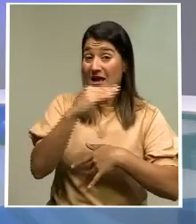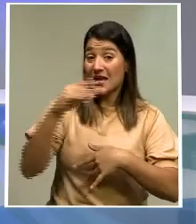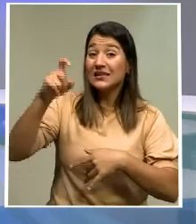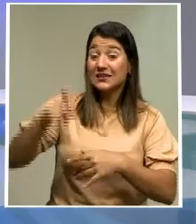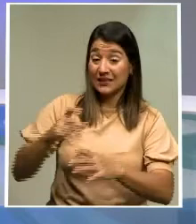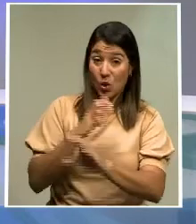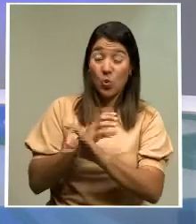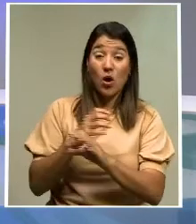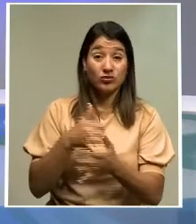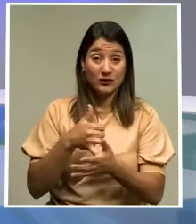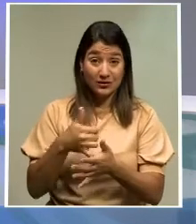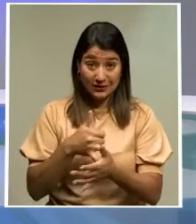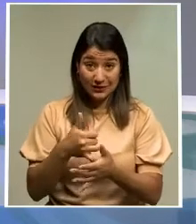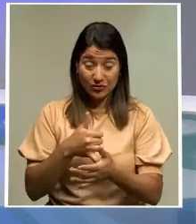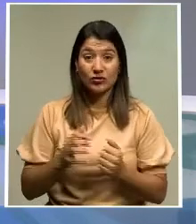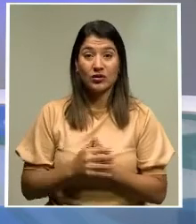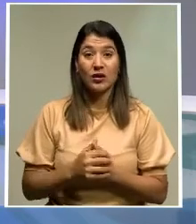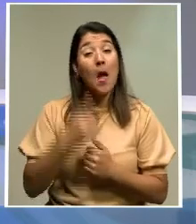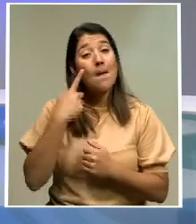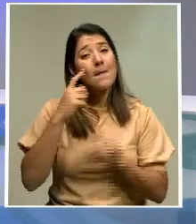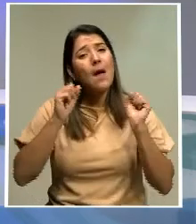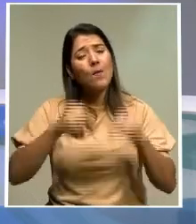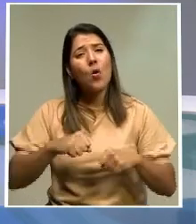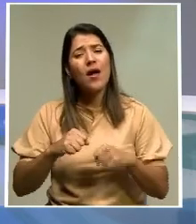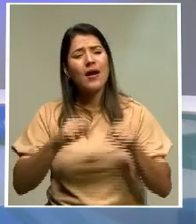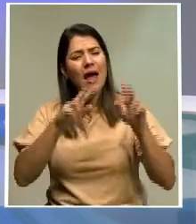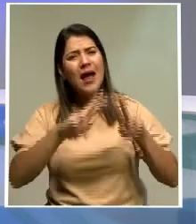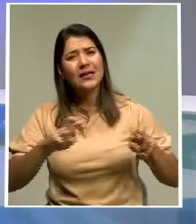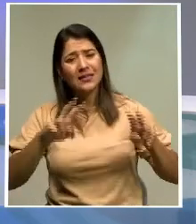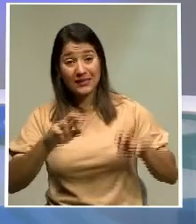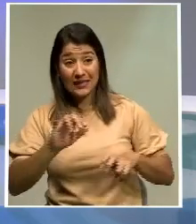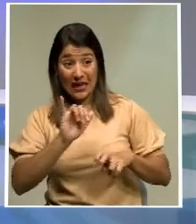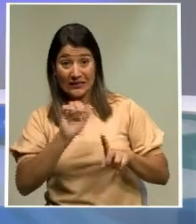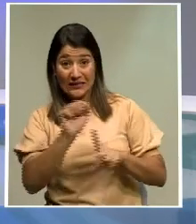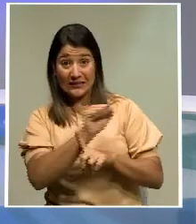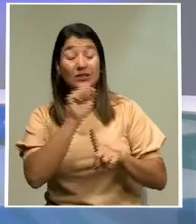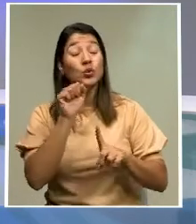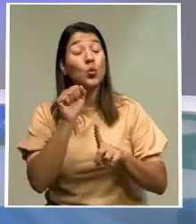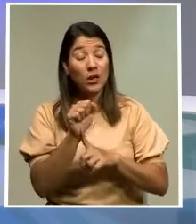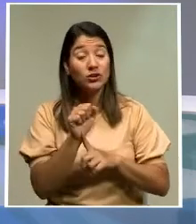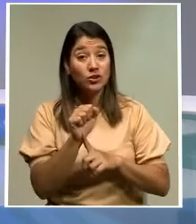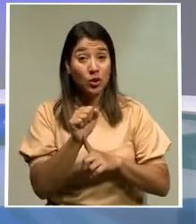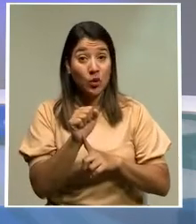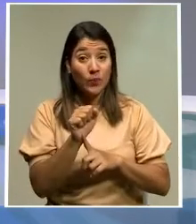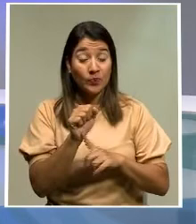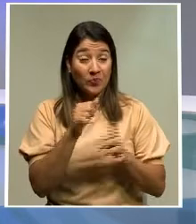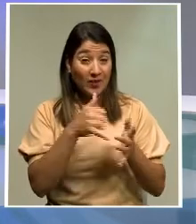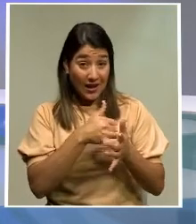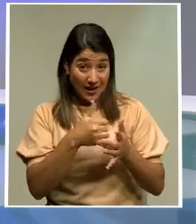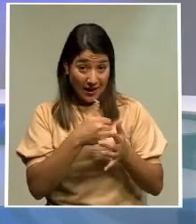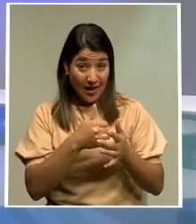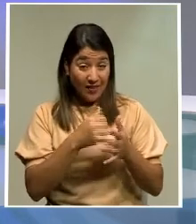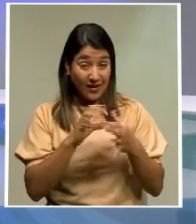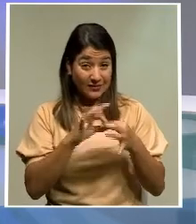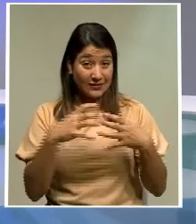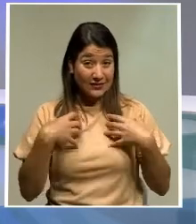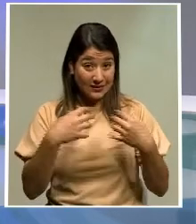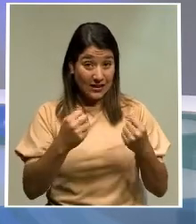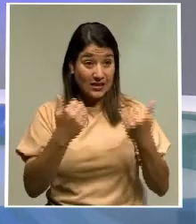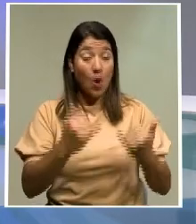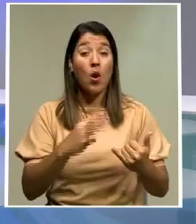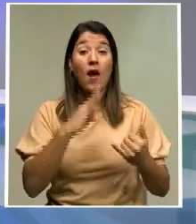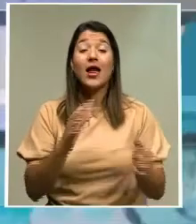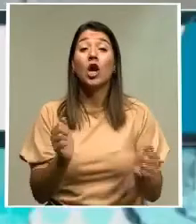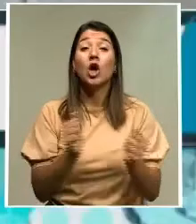cuidados intensivos. Para analizar esta delicadísima situación sanitaria, voy a conversar ahora con el doctor